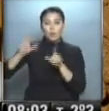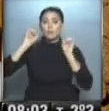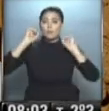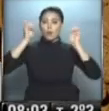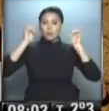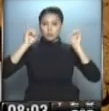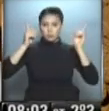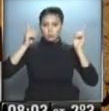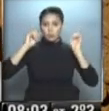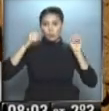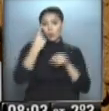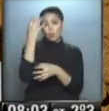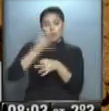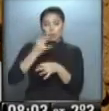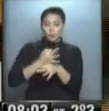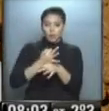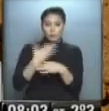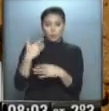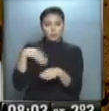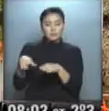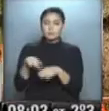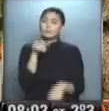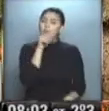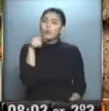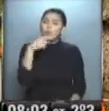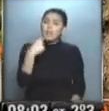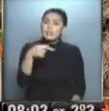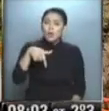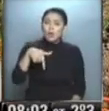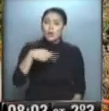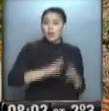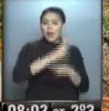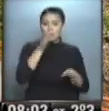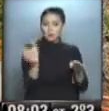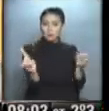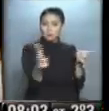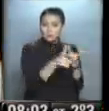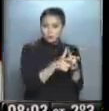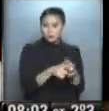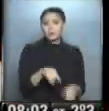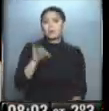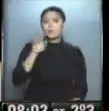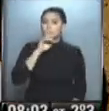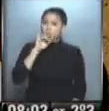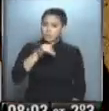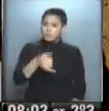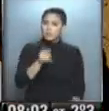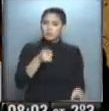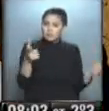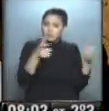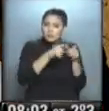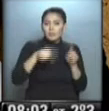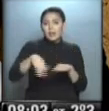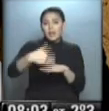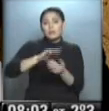docentes de una escuela. Ustedes dicen que les sacaría espacios verdes. Sí, nos saca espacios verdes, aparte van a abrir una